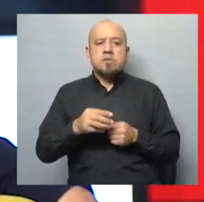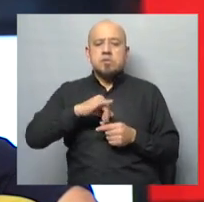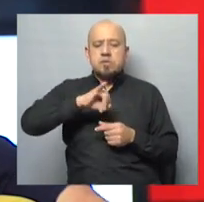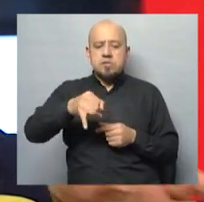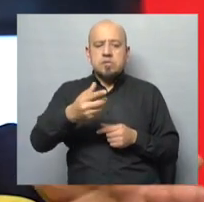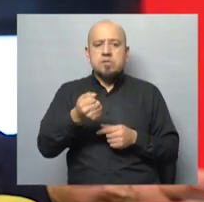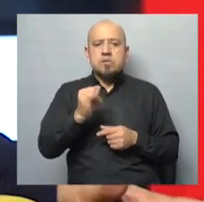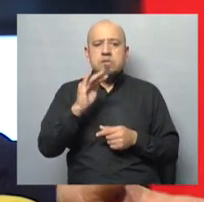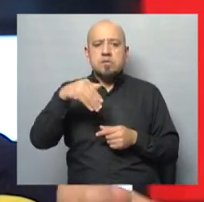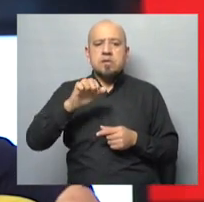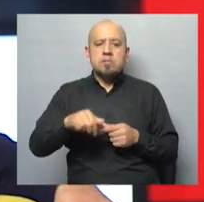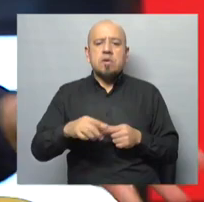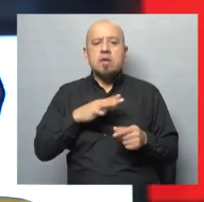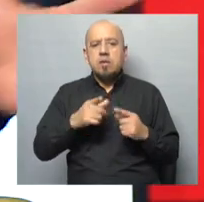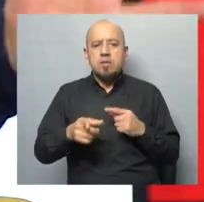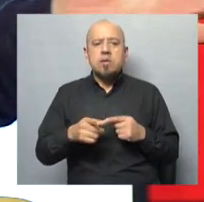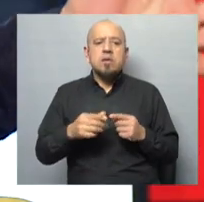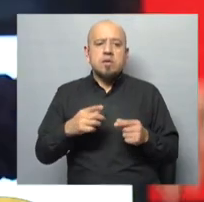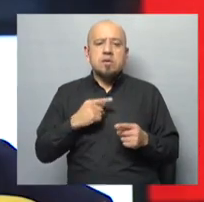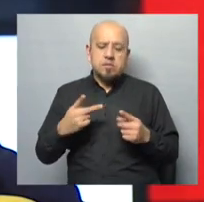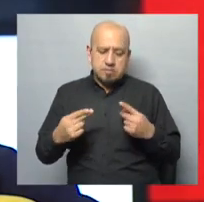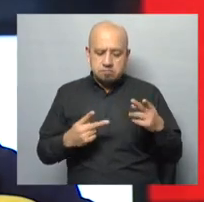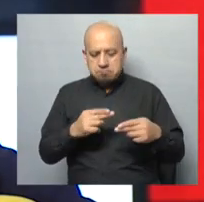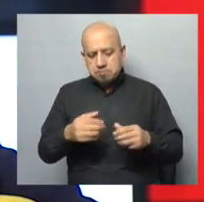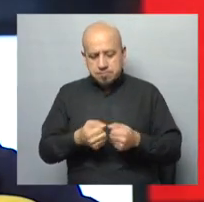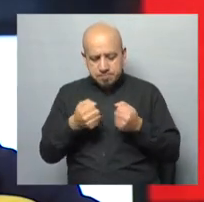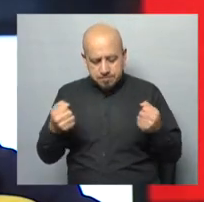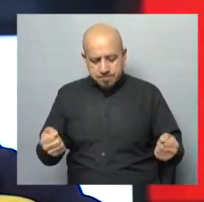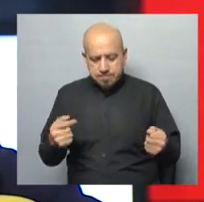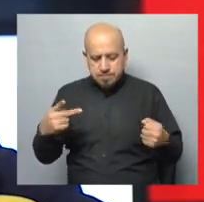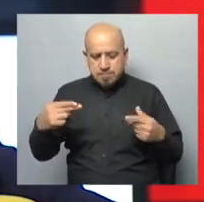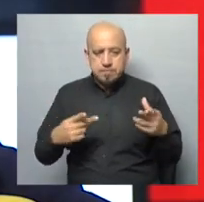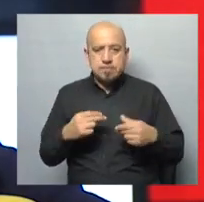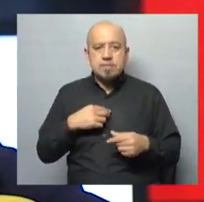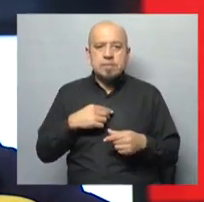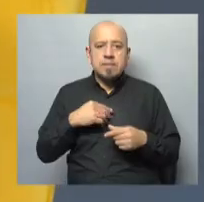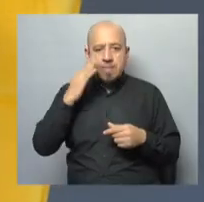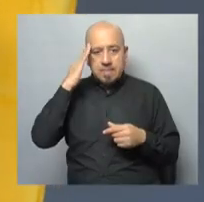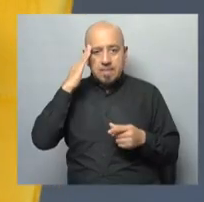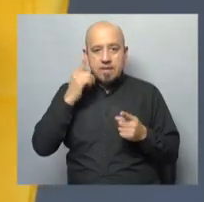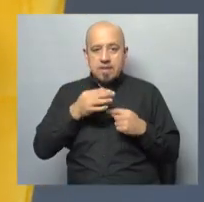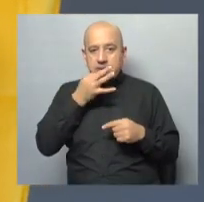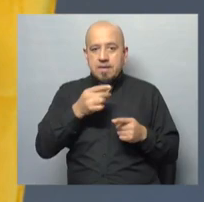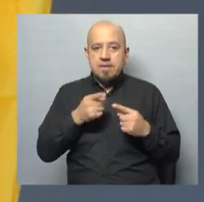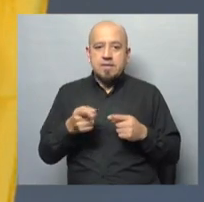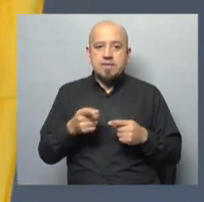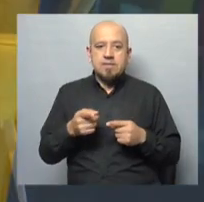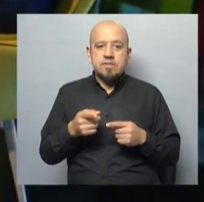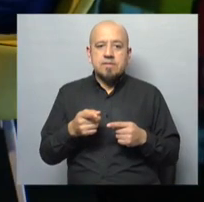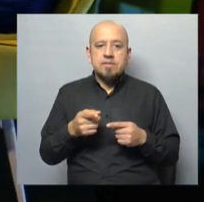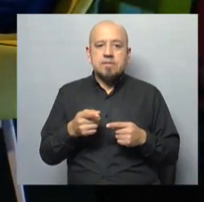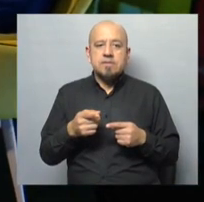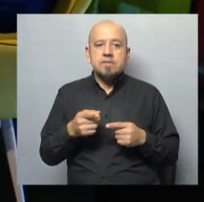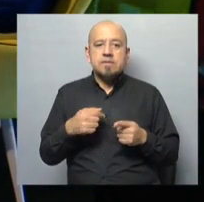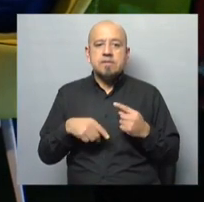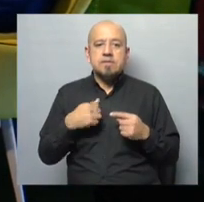costa que también estaba bueno fin recortado las que encontraban y veces sí pero no se hace lo que vamos a decir que ver que veo aquí va a